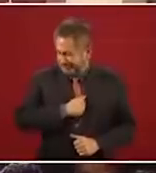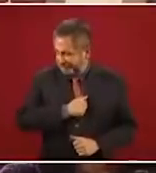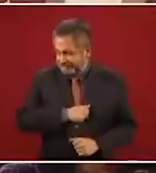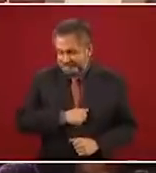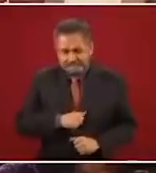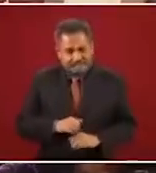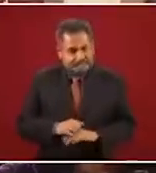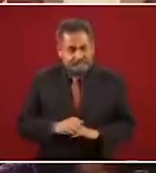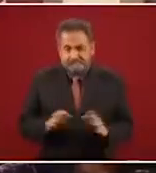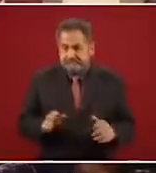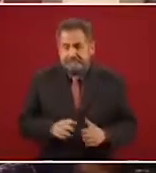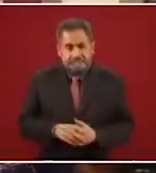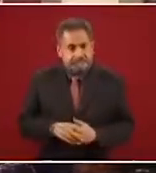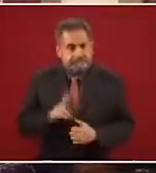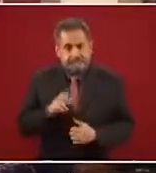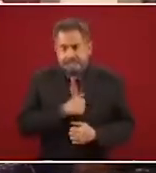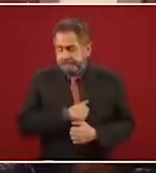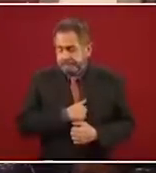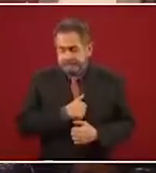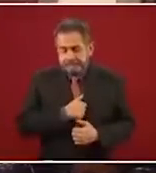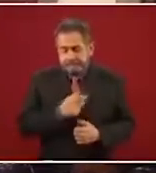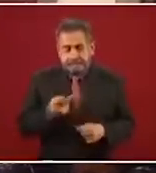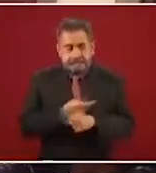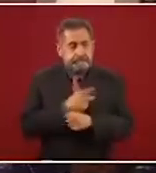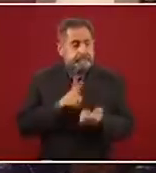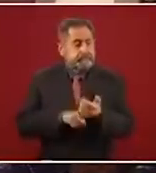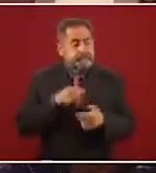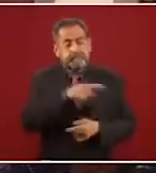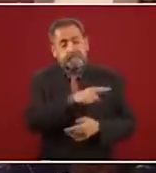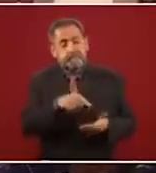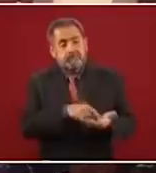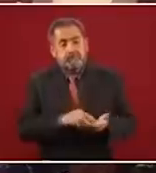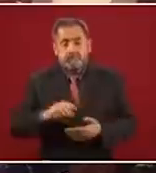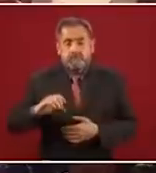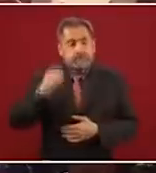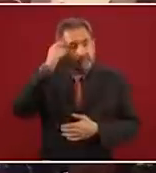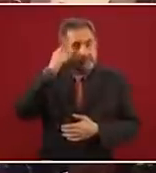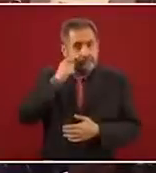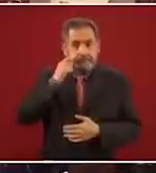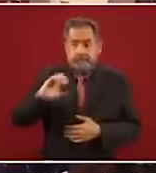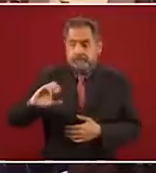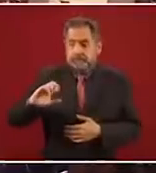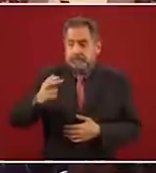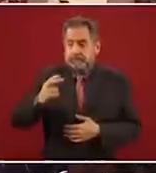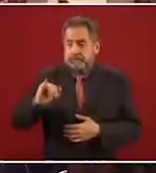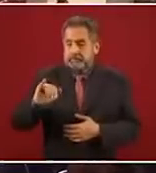Muy lamentable esto que sucedió en Chilapa, Guerrero.